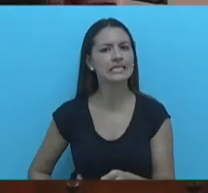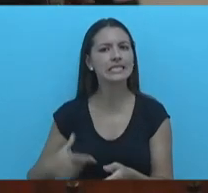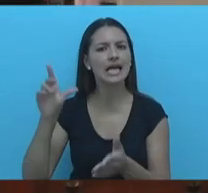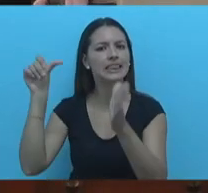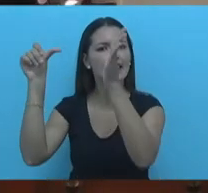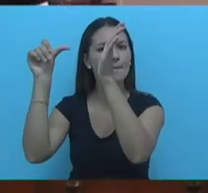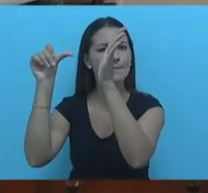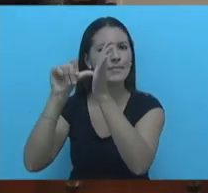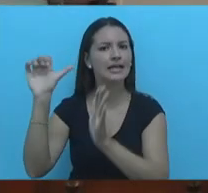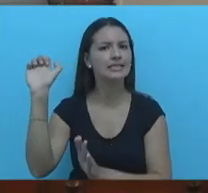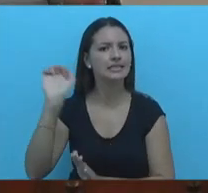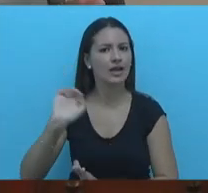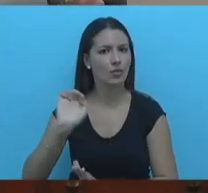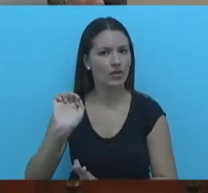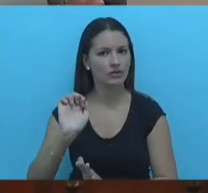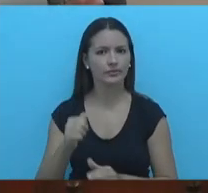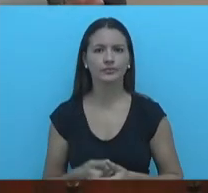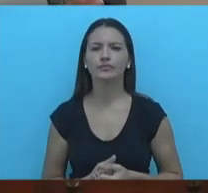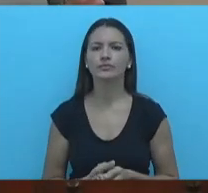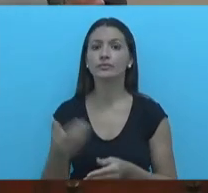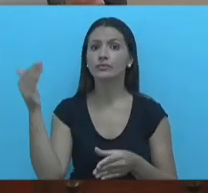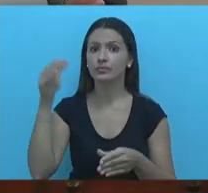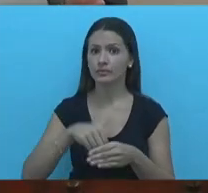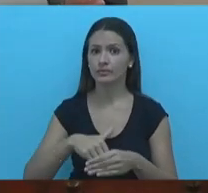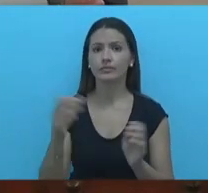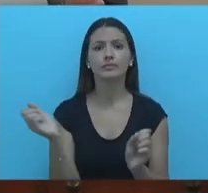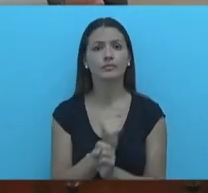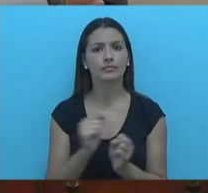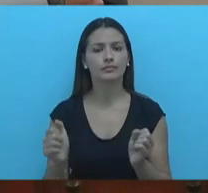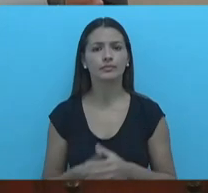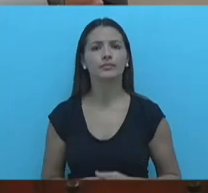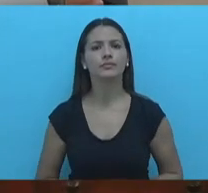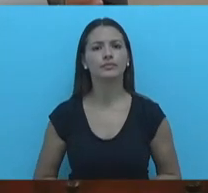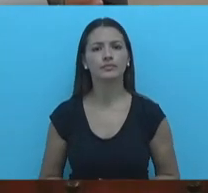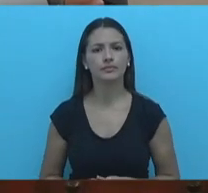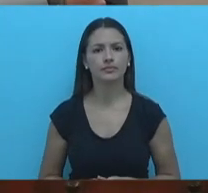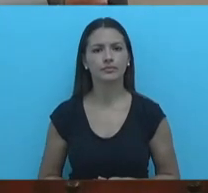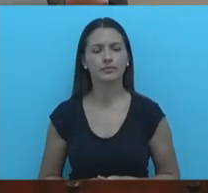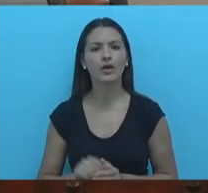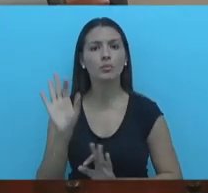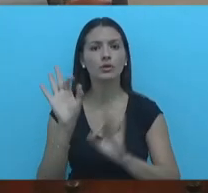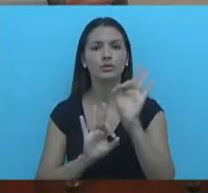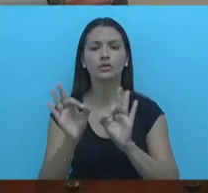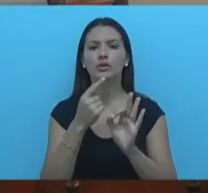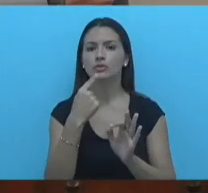sobre tablas, aprobado. A votación el proyecto, aprobado. Proyecto de resolución, expediente